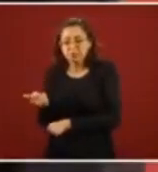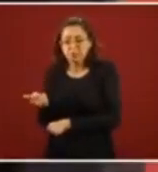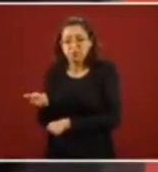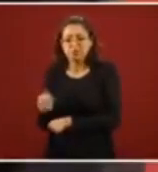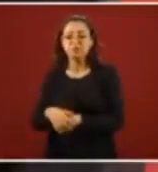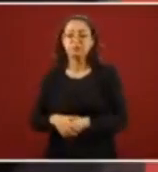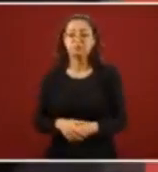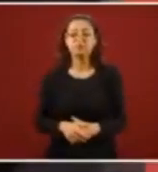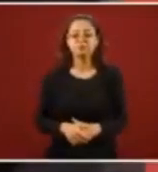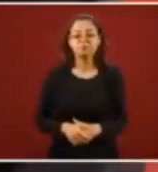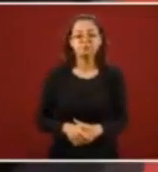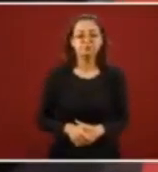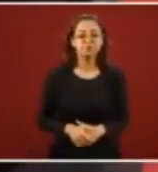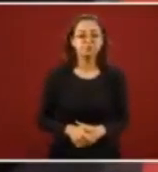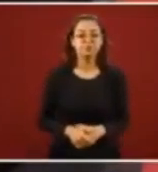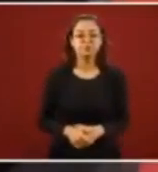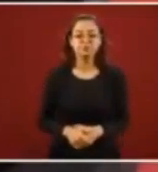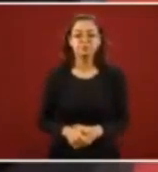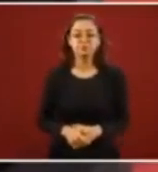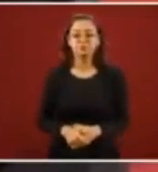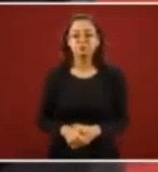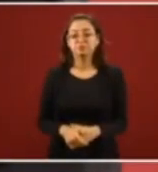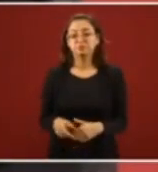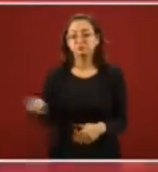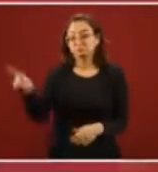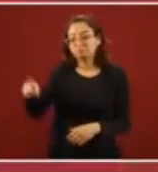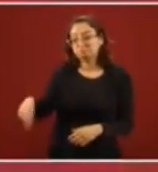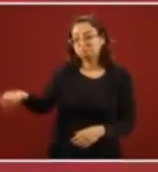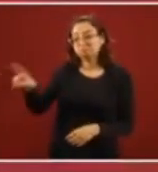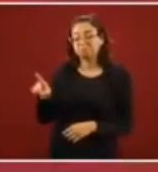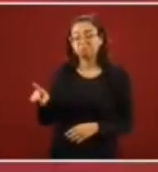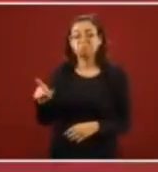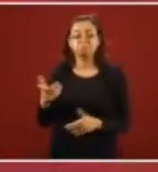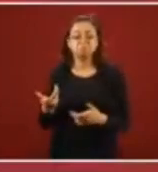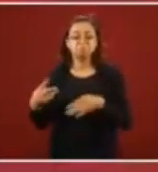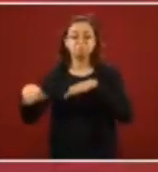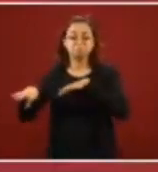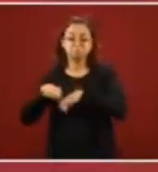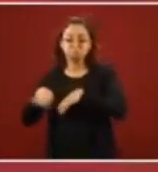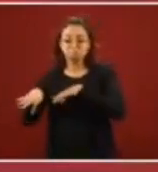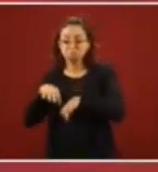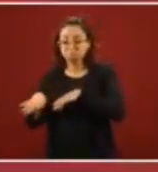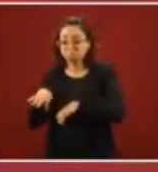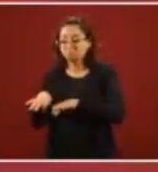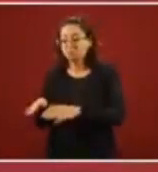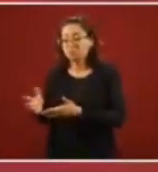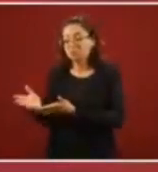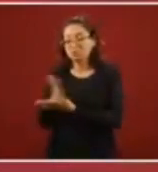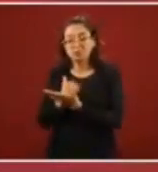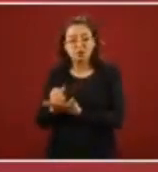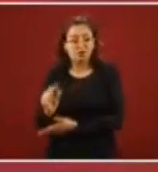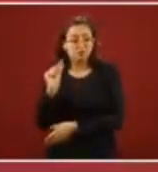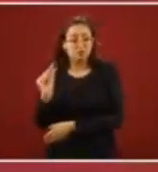esto como un ingreso para la sobrevivencia